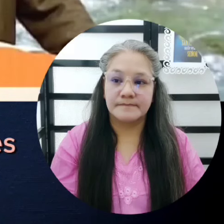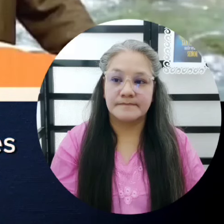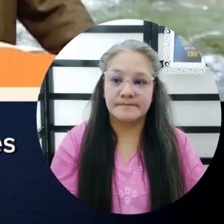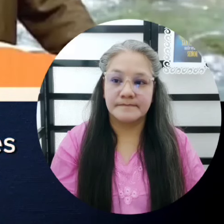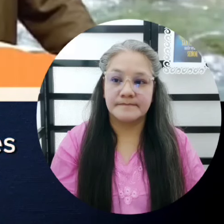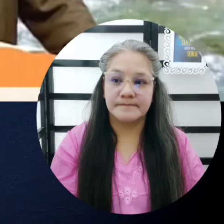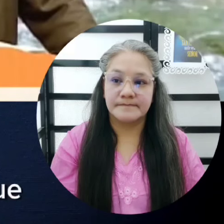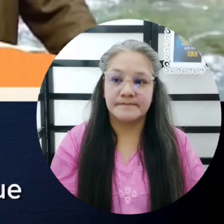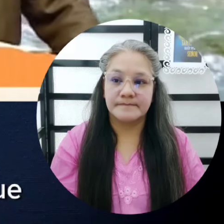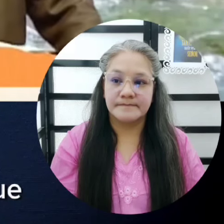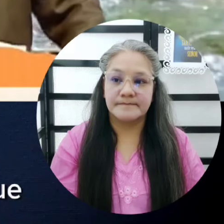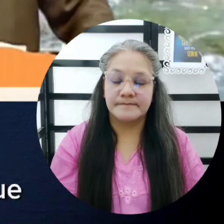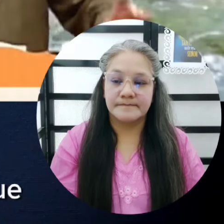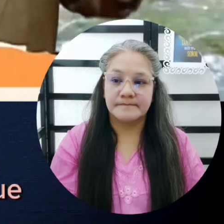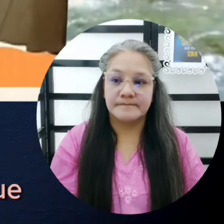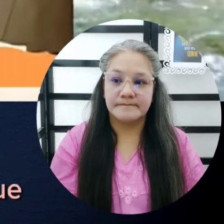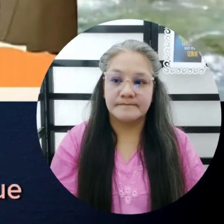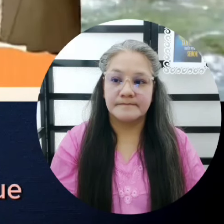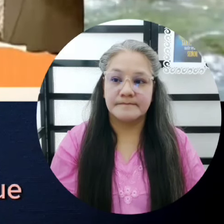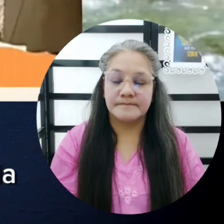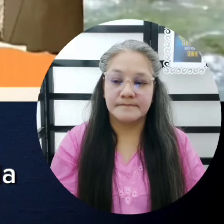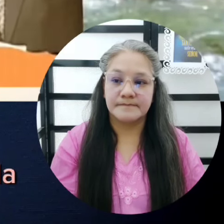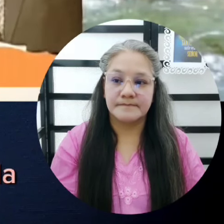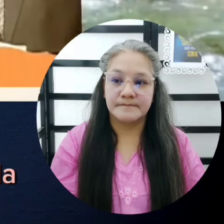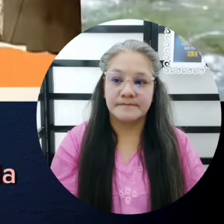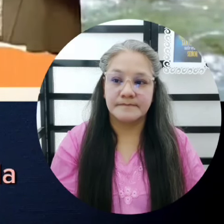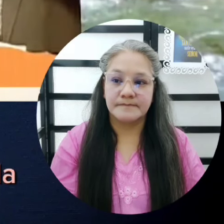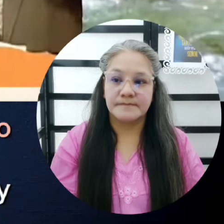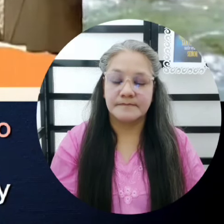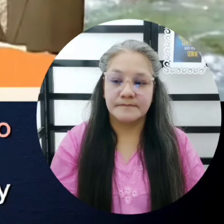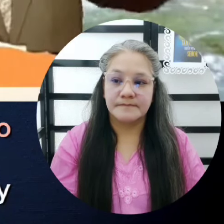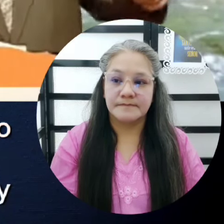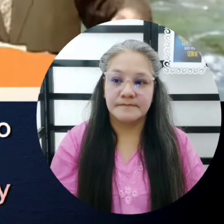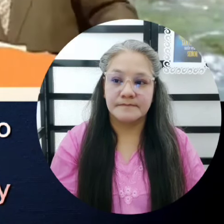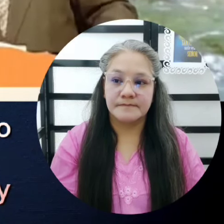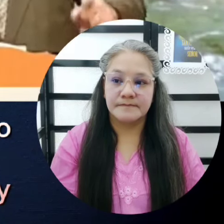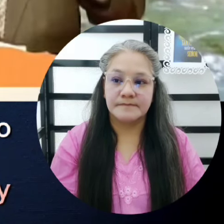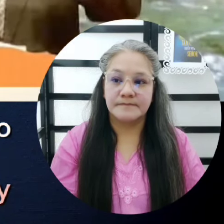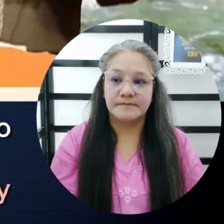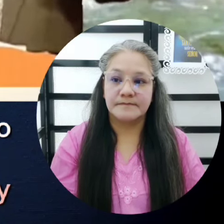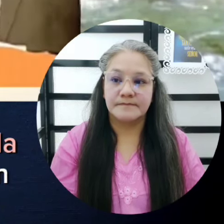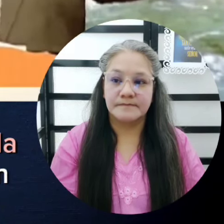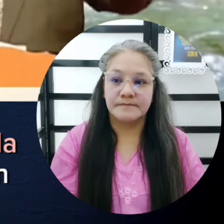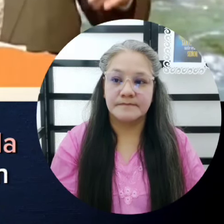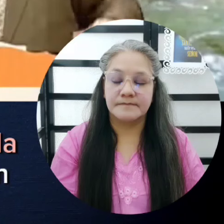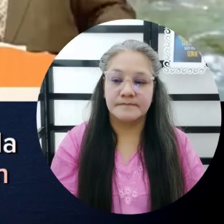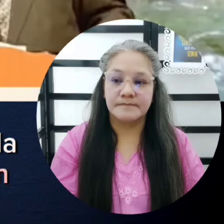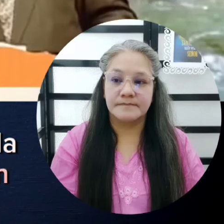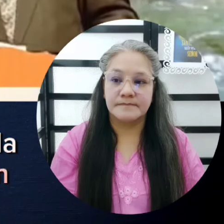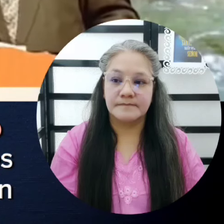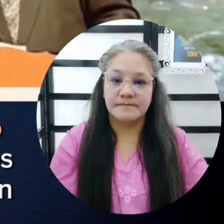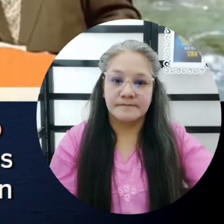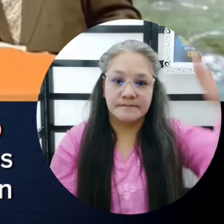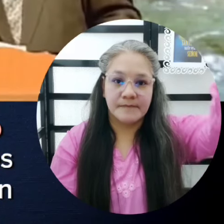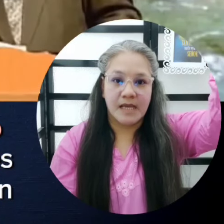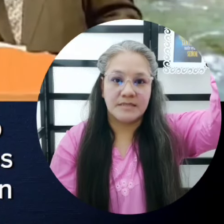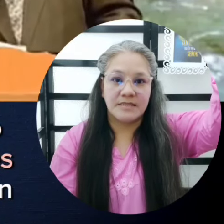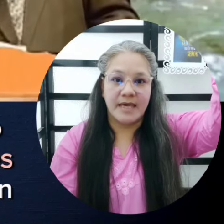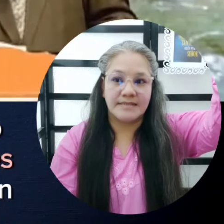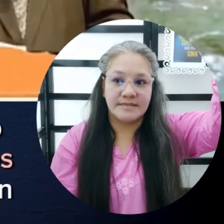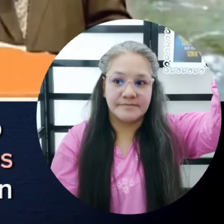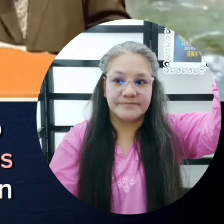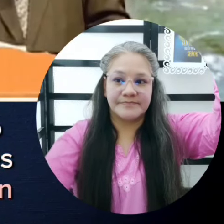No te dejes usar. Si te dejaste usar porque no eras convertida, porque no eras cristiana y caíste en la tentación, ahora